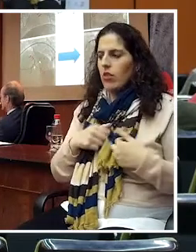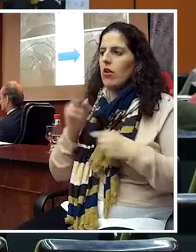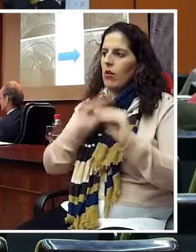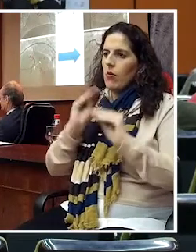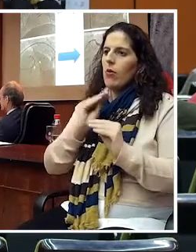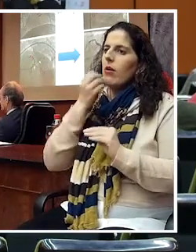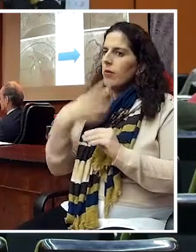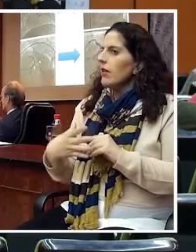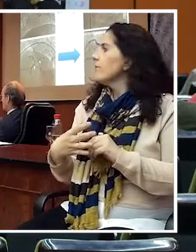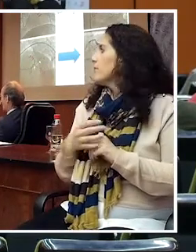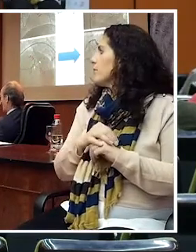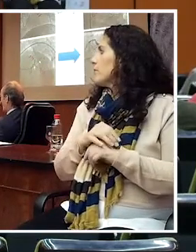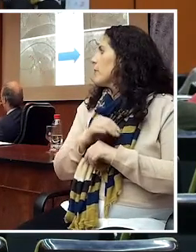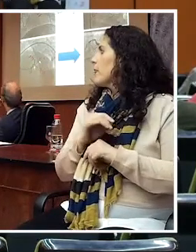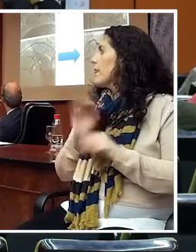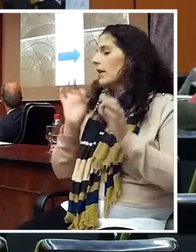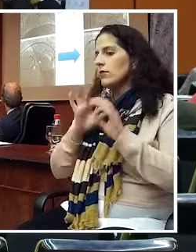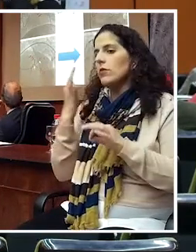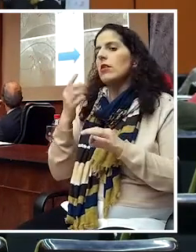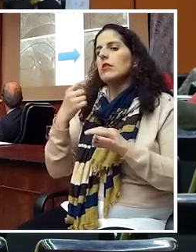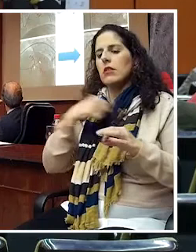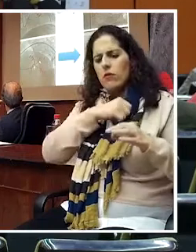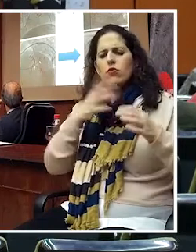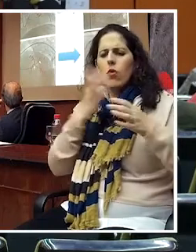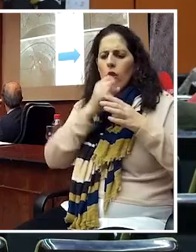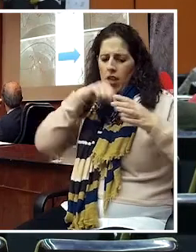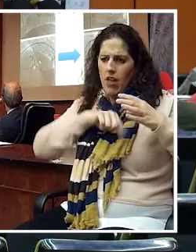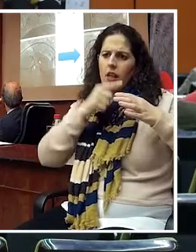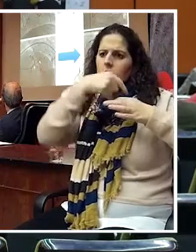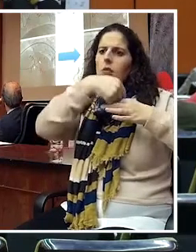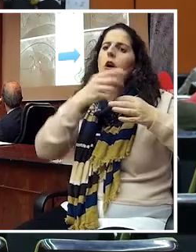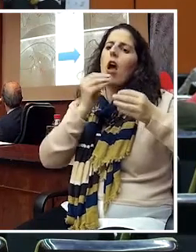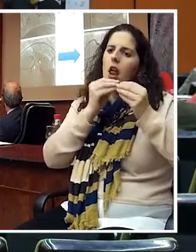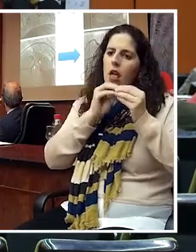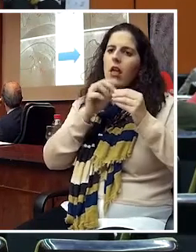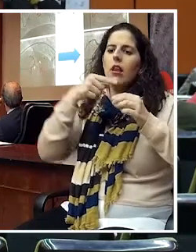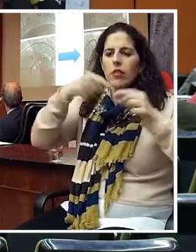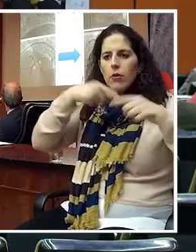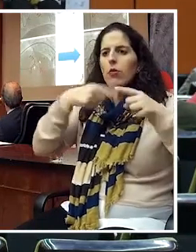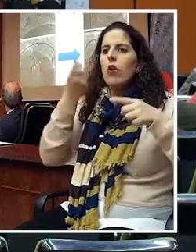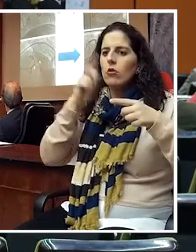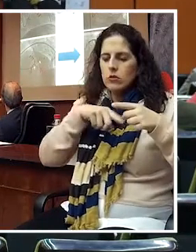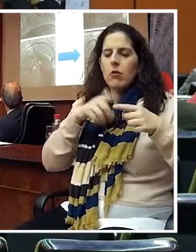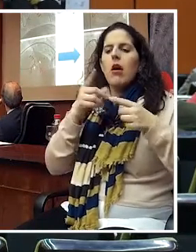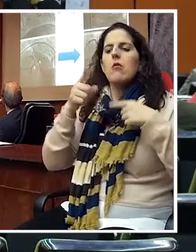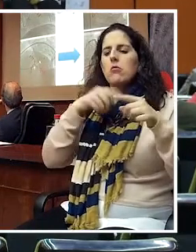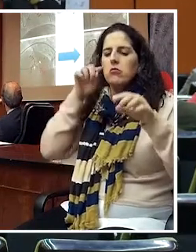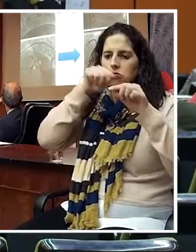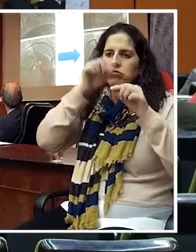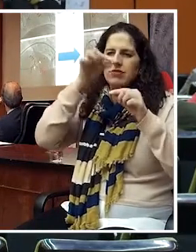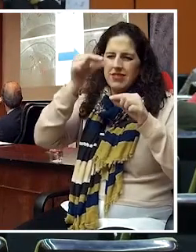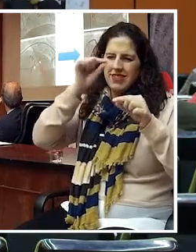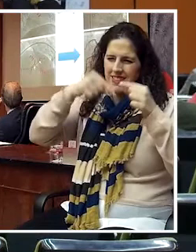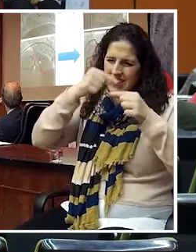reparar todas las lesiones que tenía, ¿no? En la descendente anterior se restauró el flujo, la arteria circunfleja que estaba ocluida pues también se recuperó,